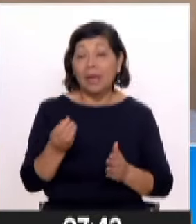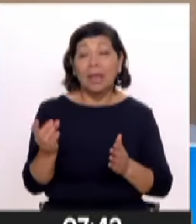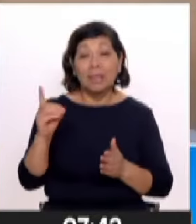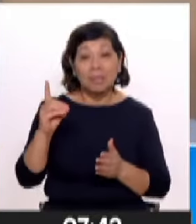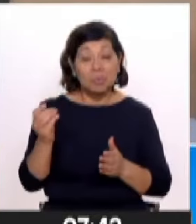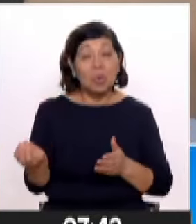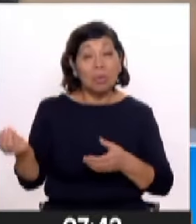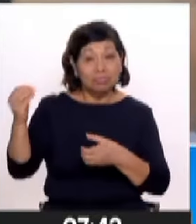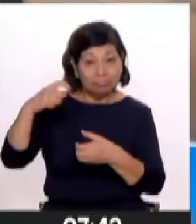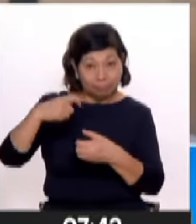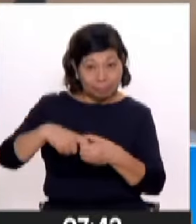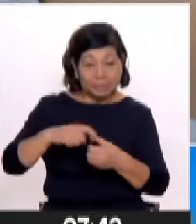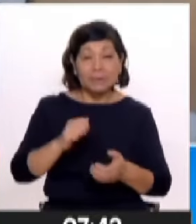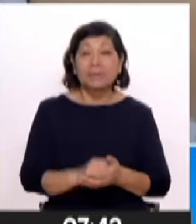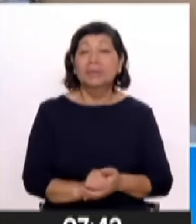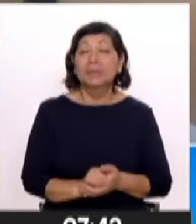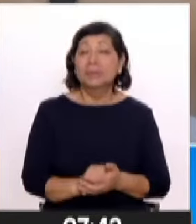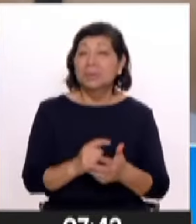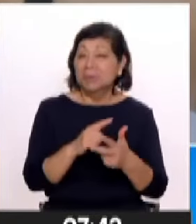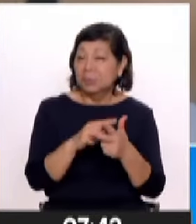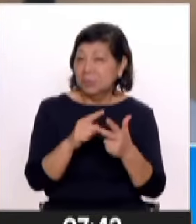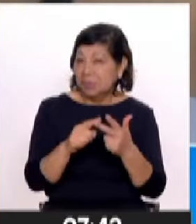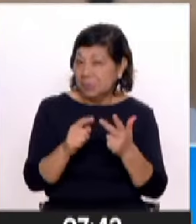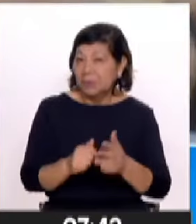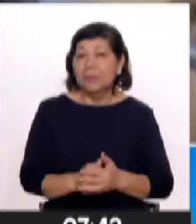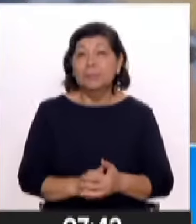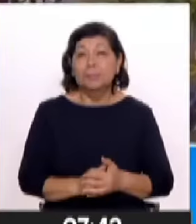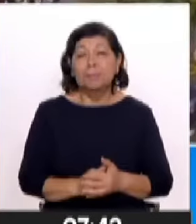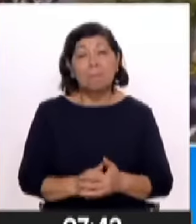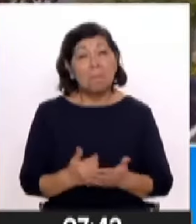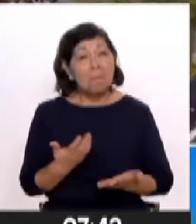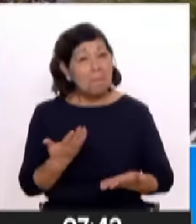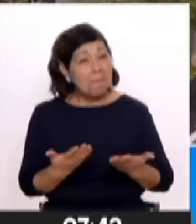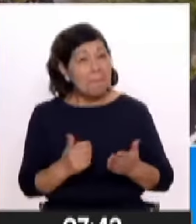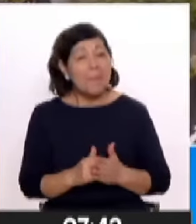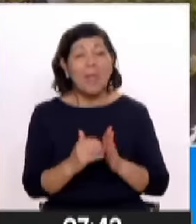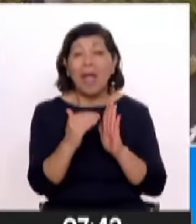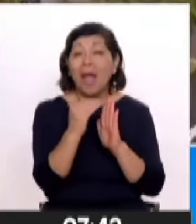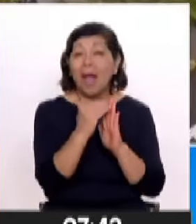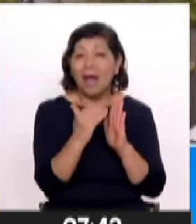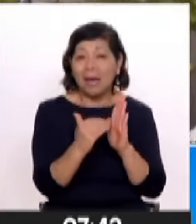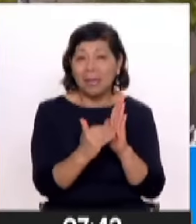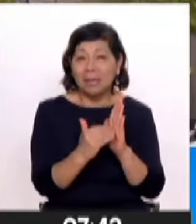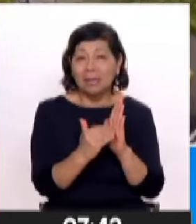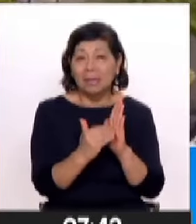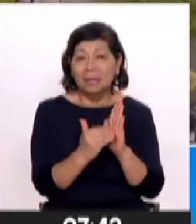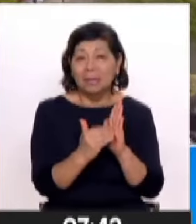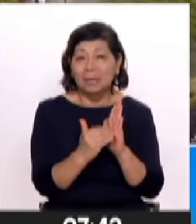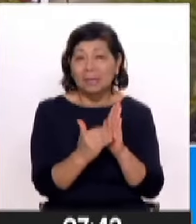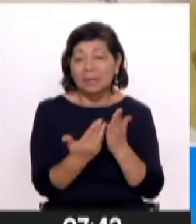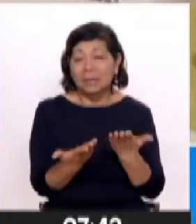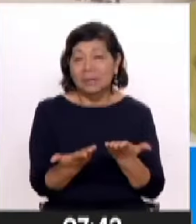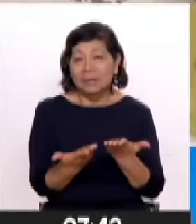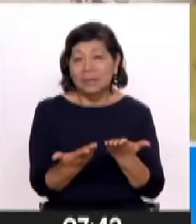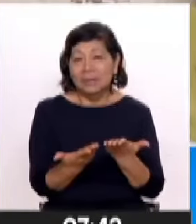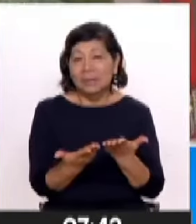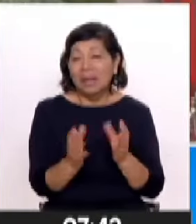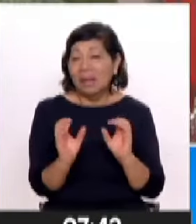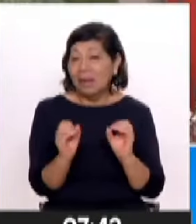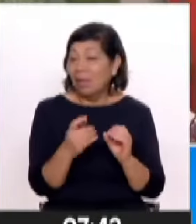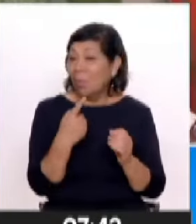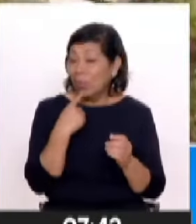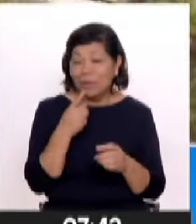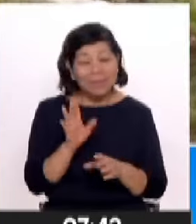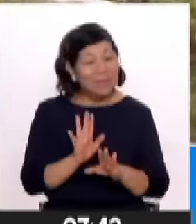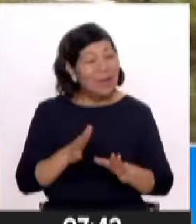disposición complementaria son, digamos, artículos contra los cuales nadie puede estar